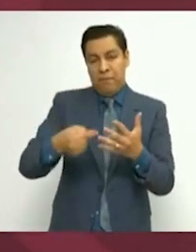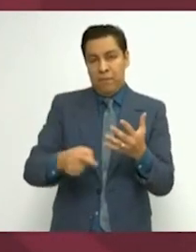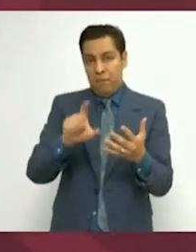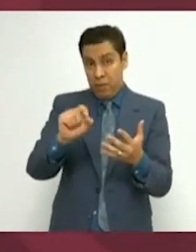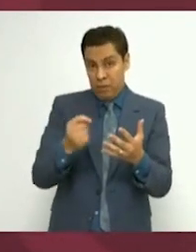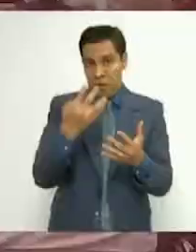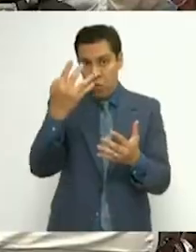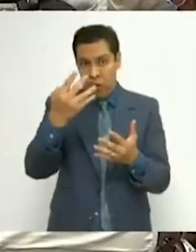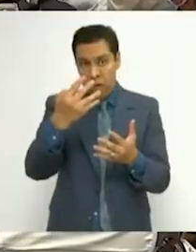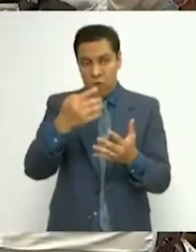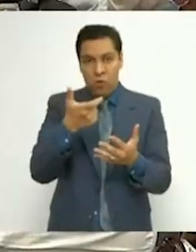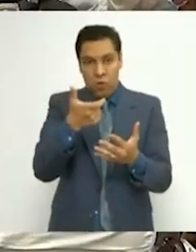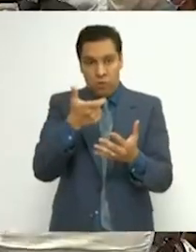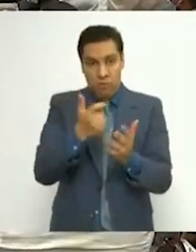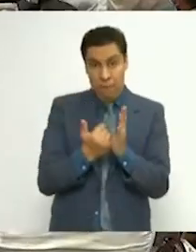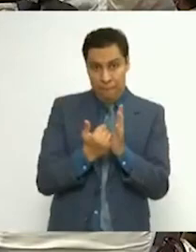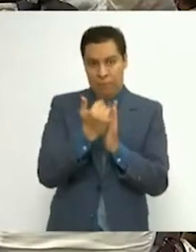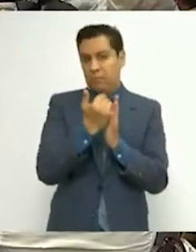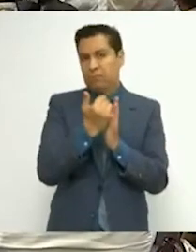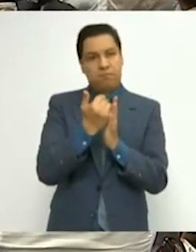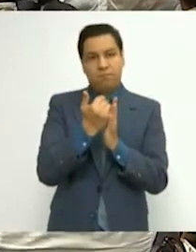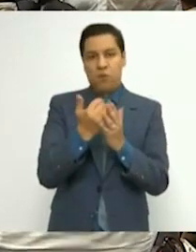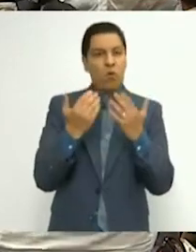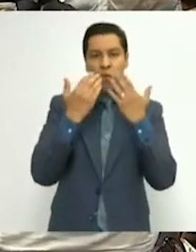aumento de precio.